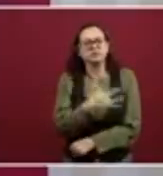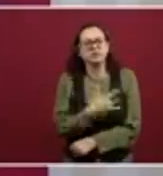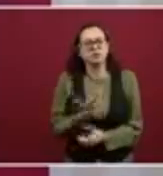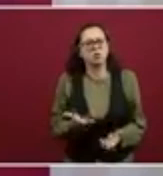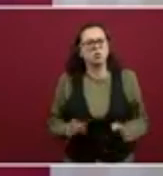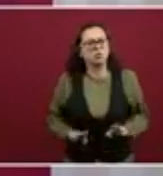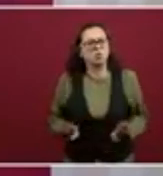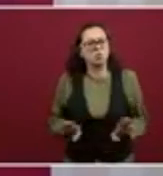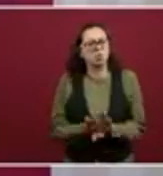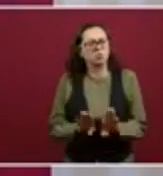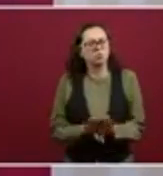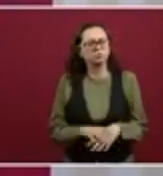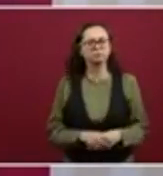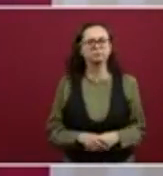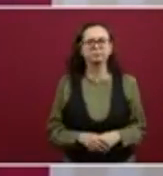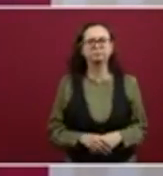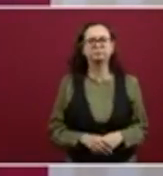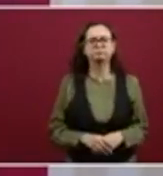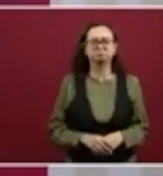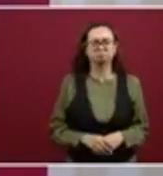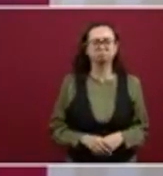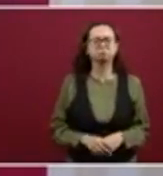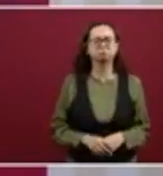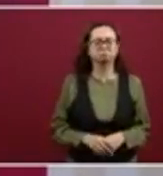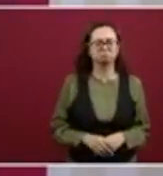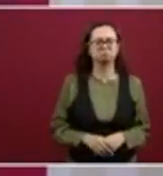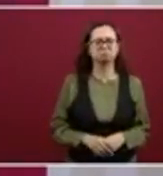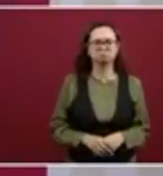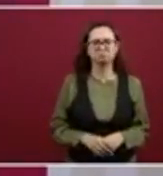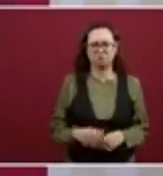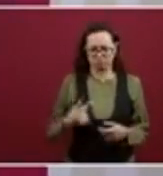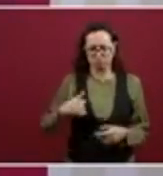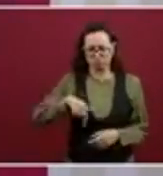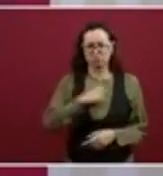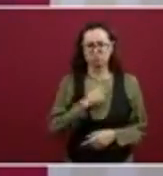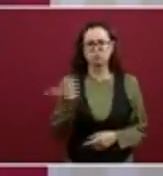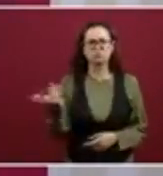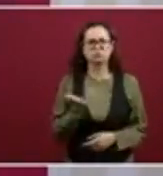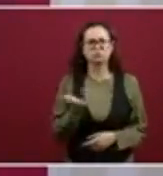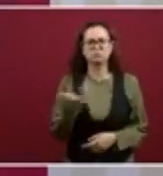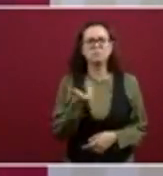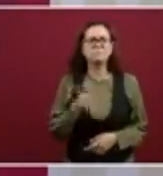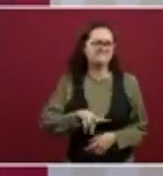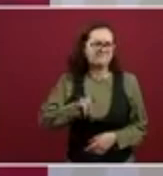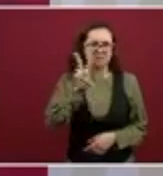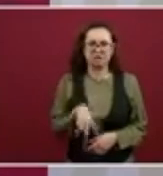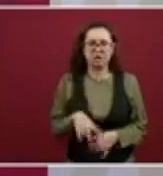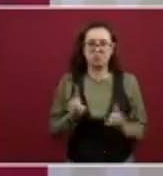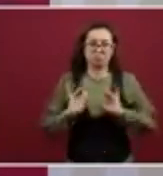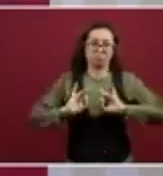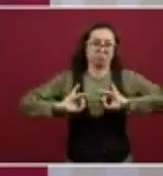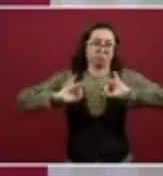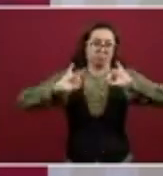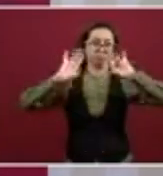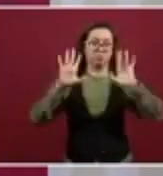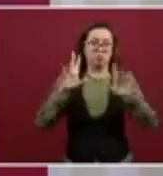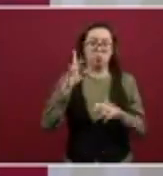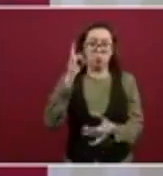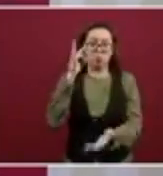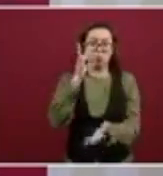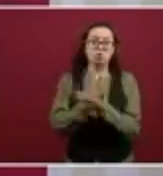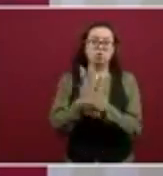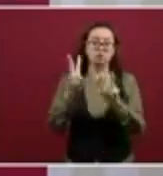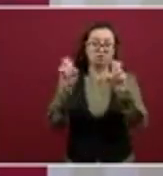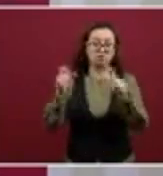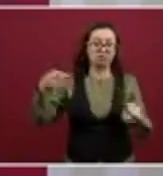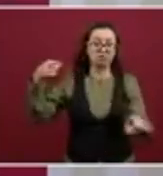haciendo. En efecto, no es solo un fenómeno que afecte